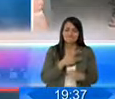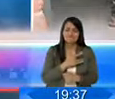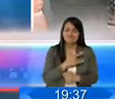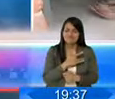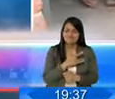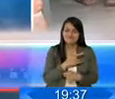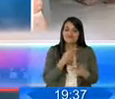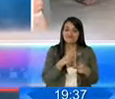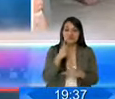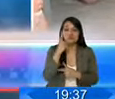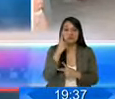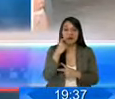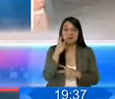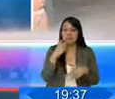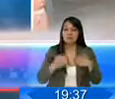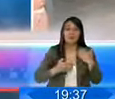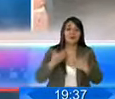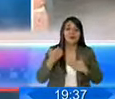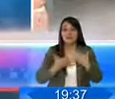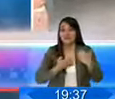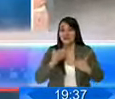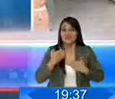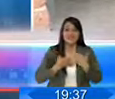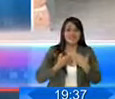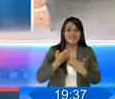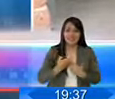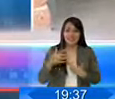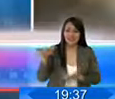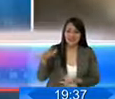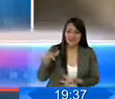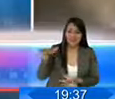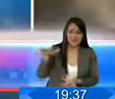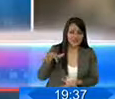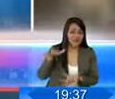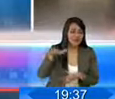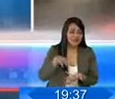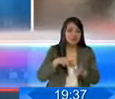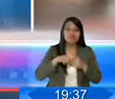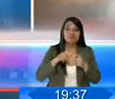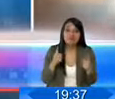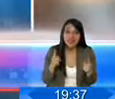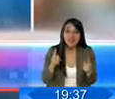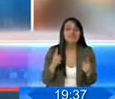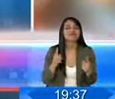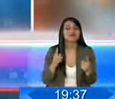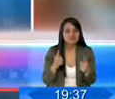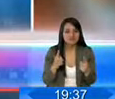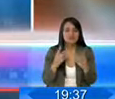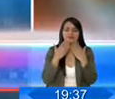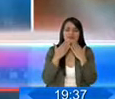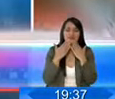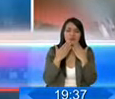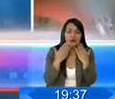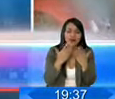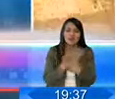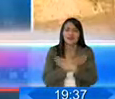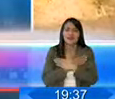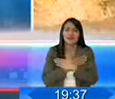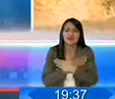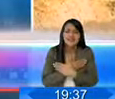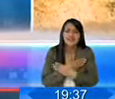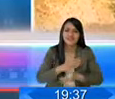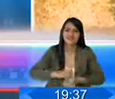supuesto la emoción también del padre con todo lo que han recibido, pero sobre todo han recibido mucha mucha bondad, mucho cariño,